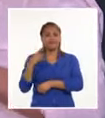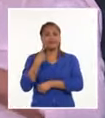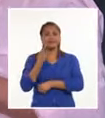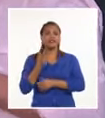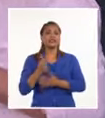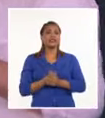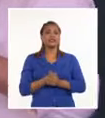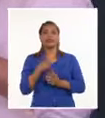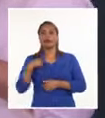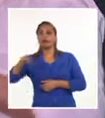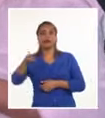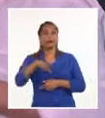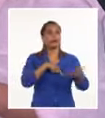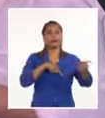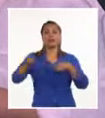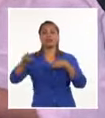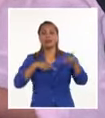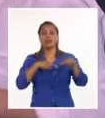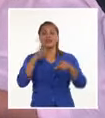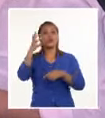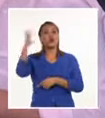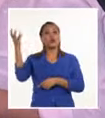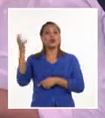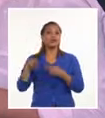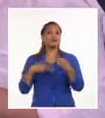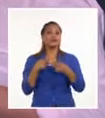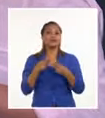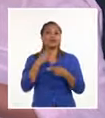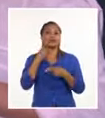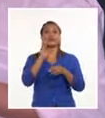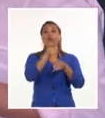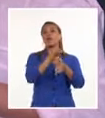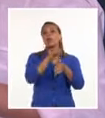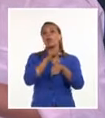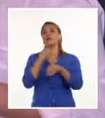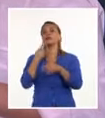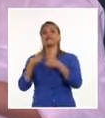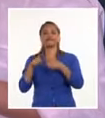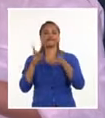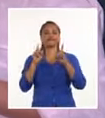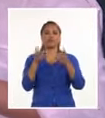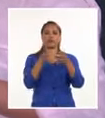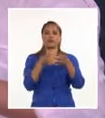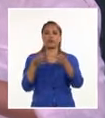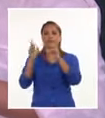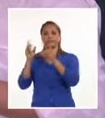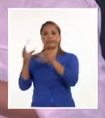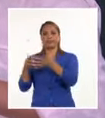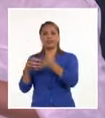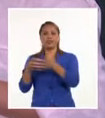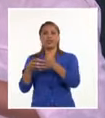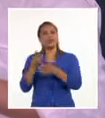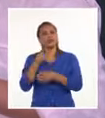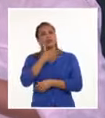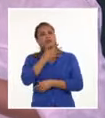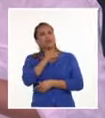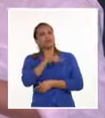de aquí para allá y los gobiernos de cumbre en cumbre, ¿no? ¿No le parece que, habiendo pasado tanto